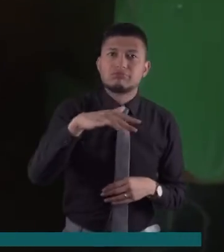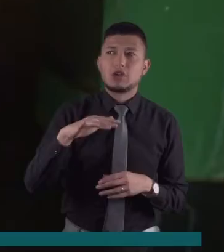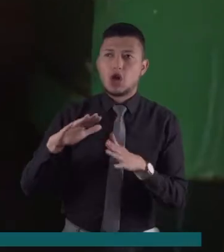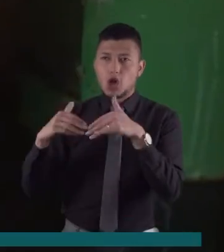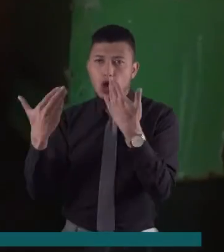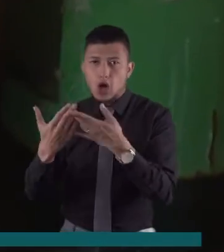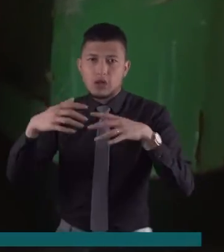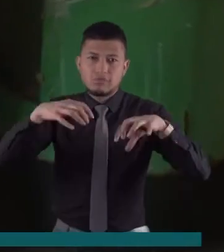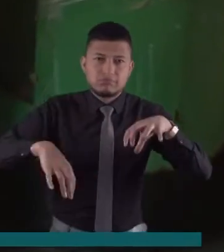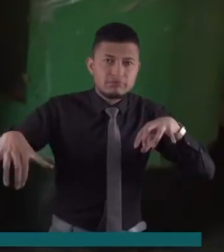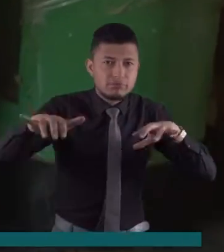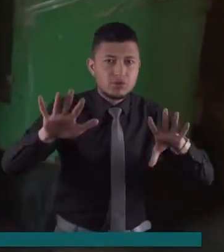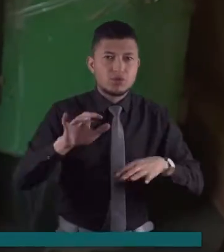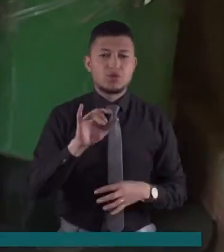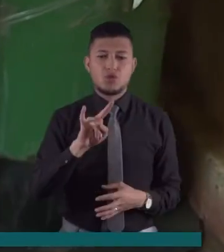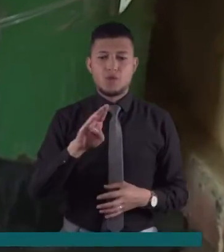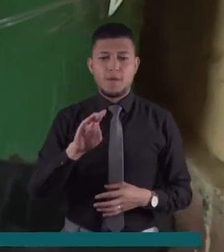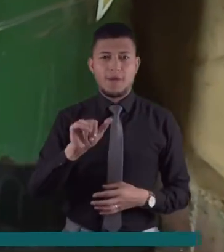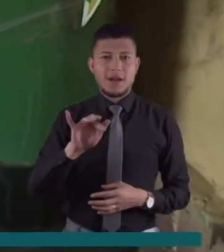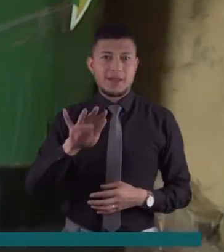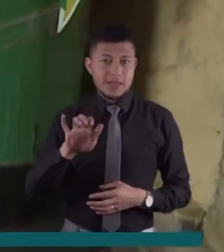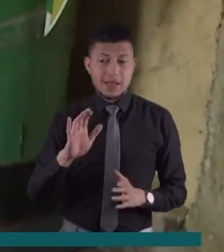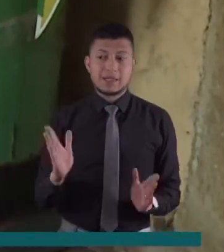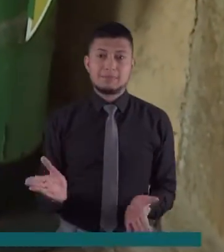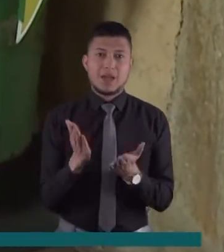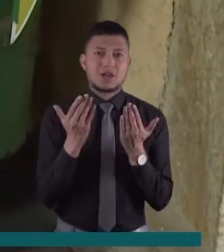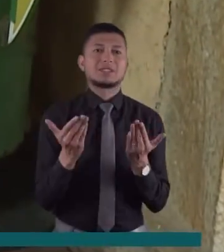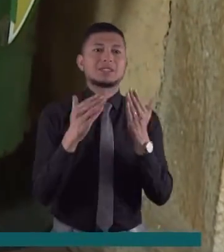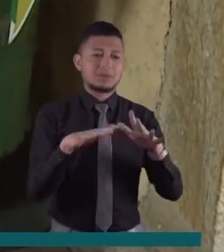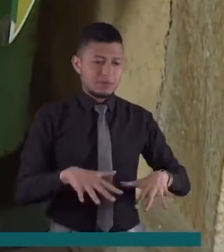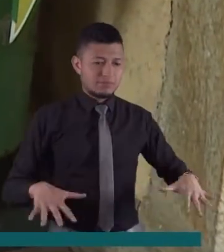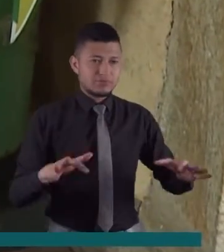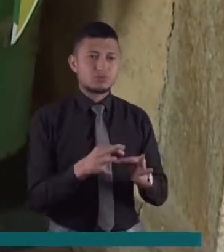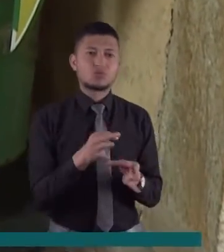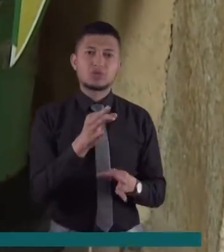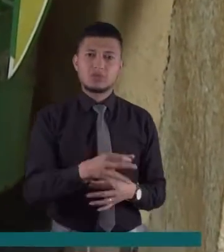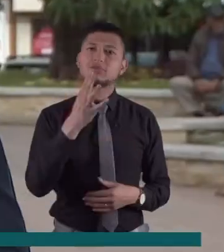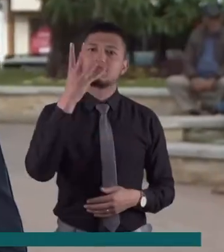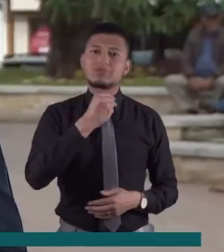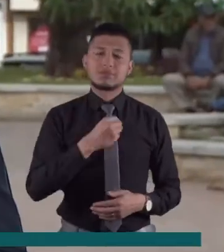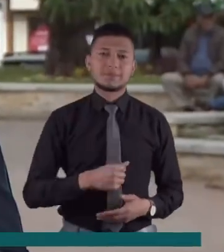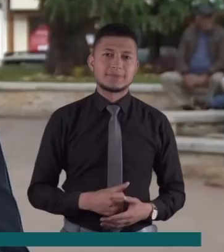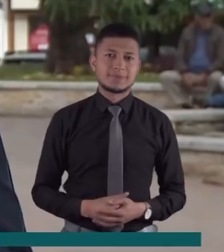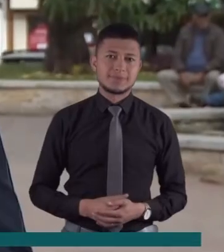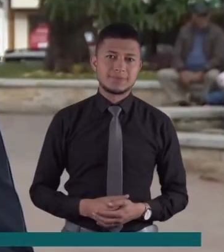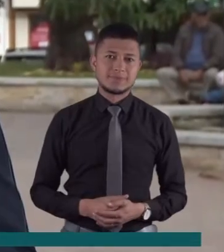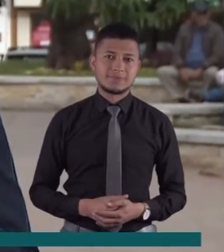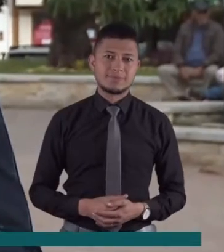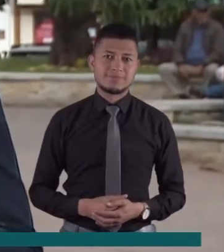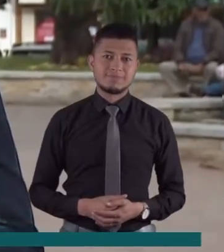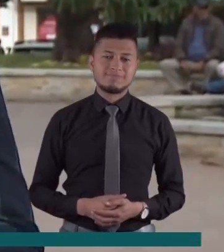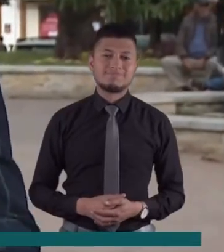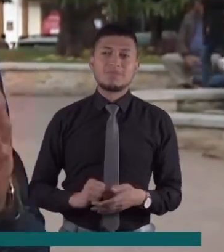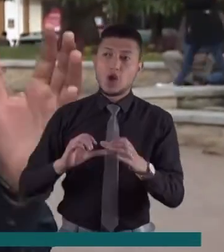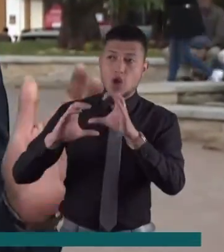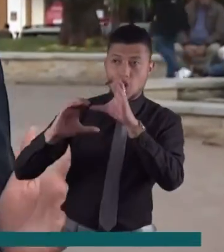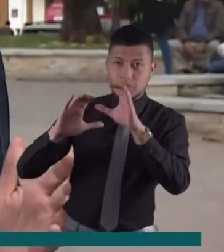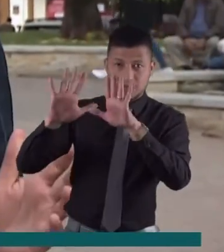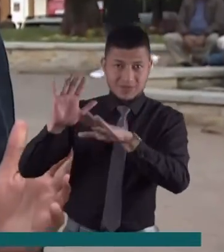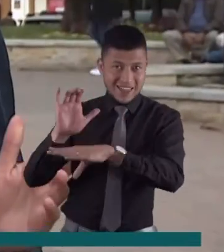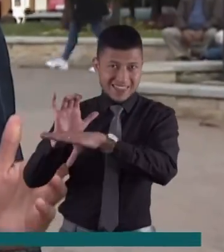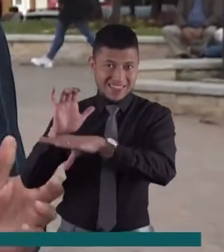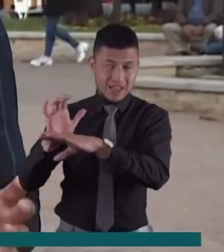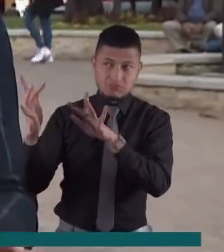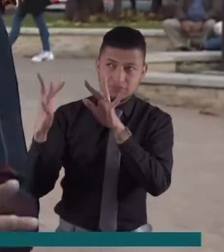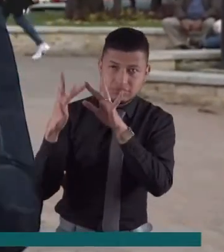educativas de ubaté que han ayudado a mejorar dice la comunidad el aspecto del municipio a través de los canales de comunicación de la